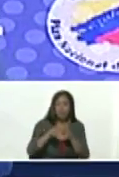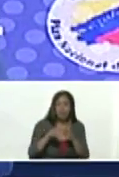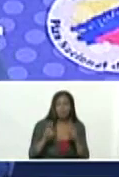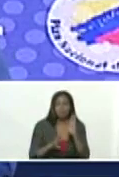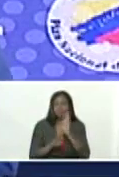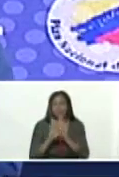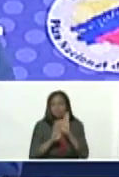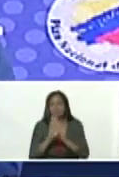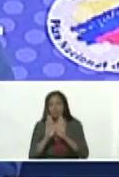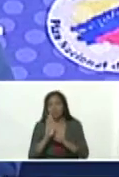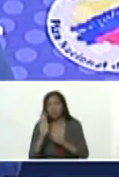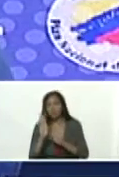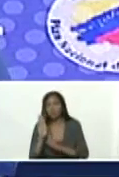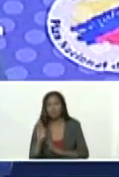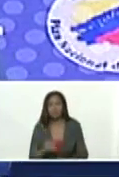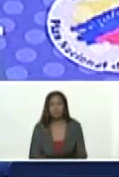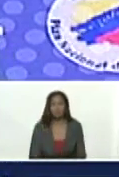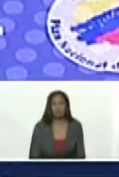desarrollo.